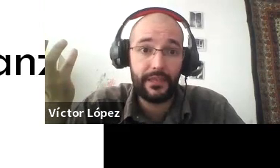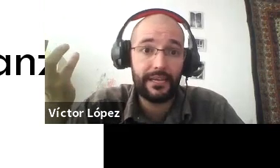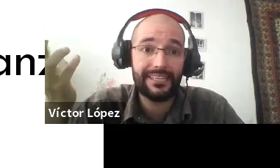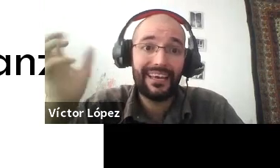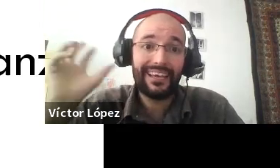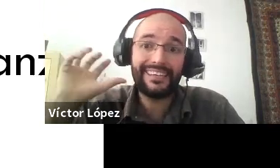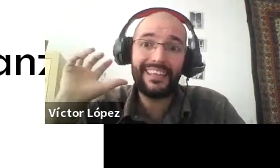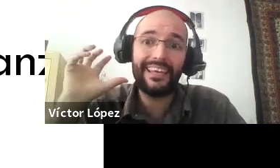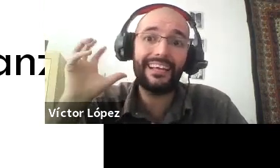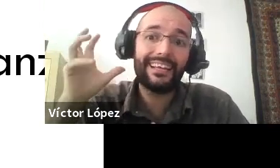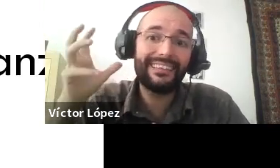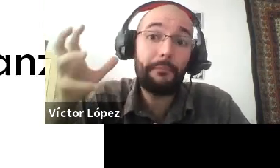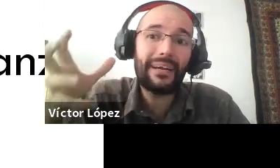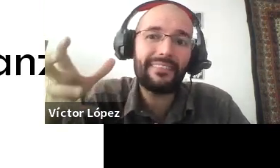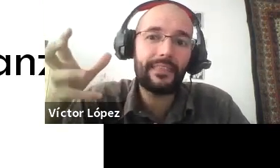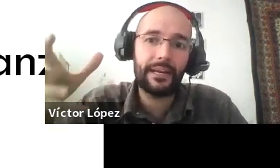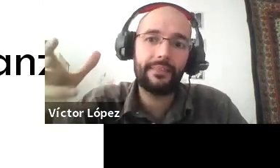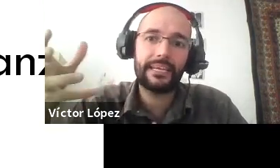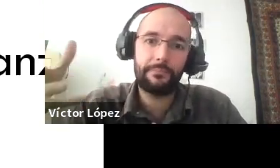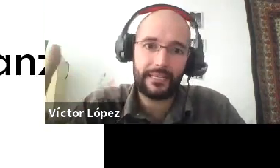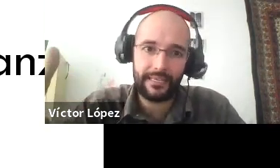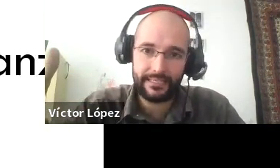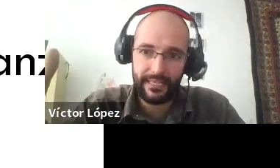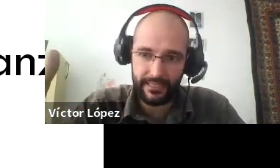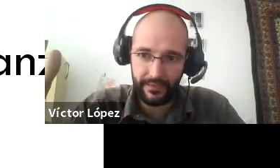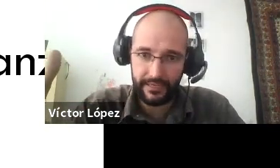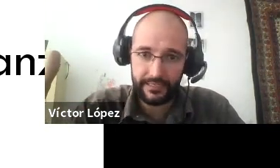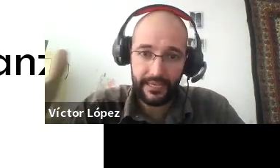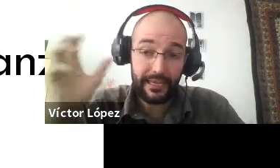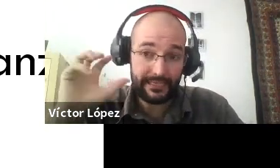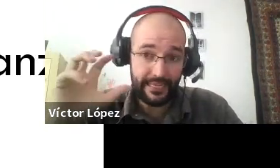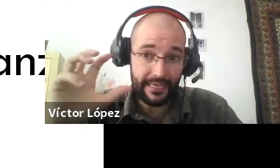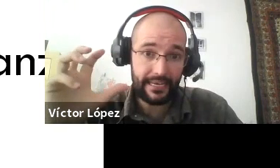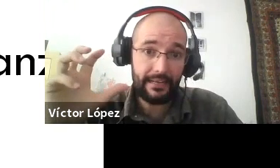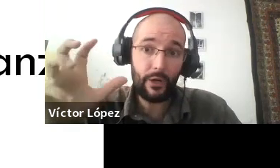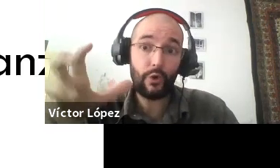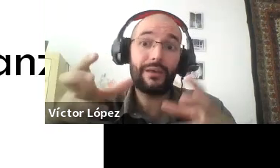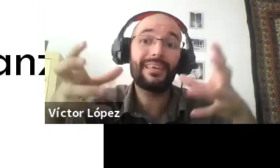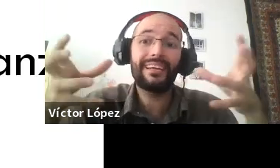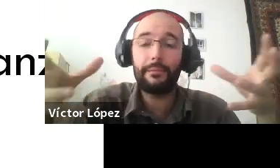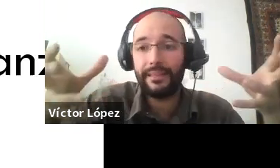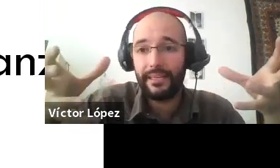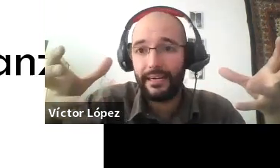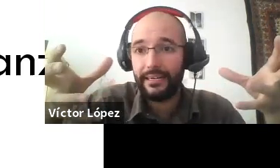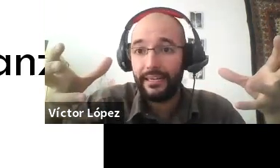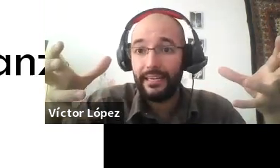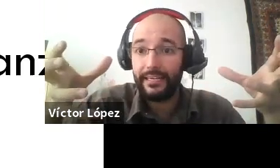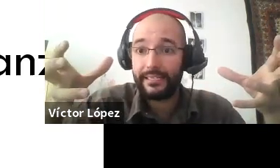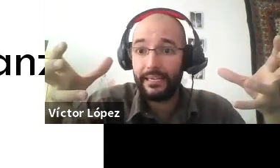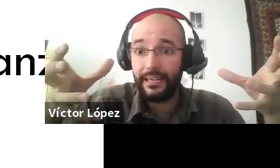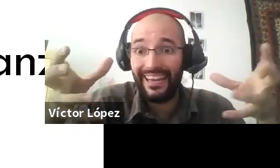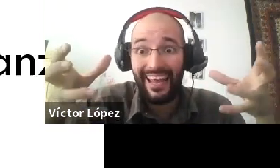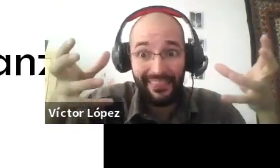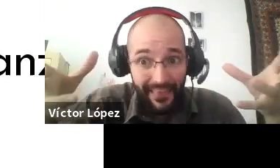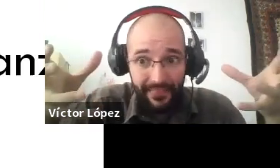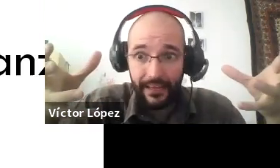aprenden ciencias, que es la idea de participar de las prácticas científicas. Esta idea lo que viene a plantear es